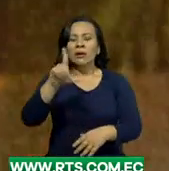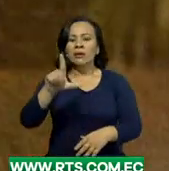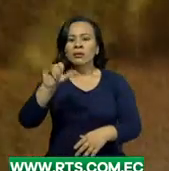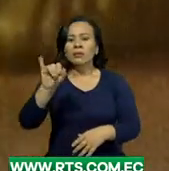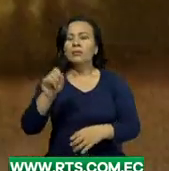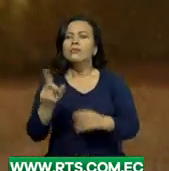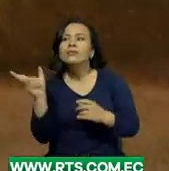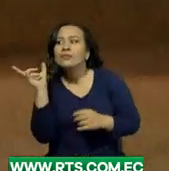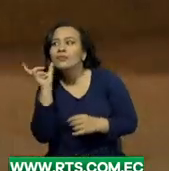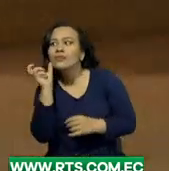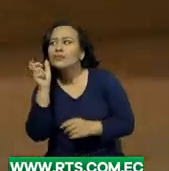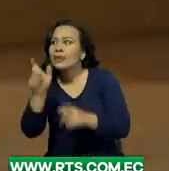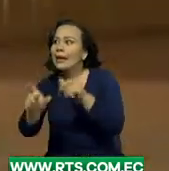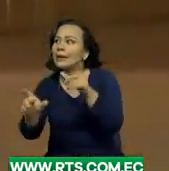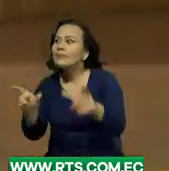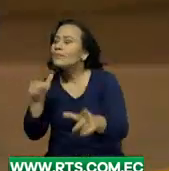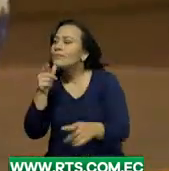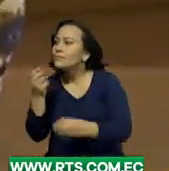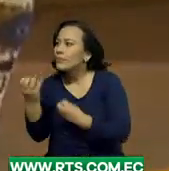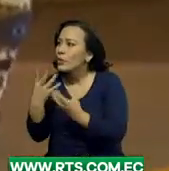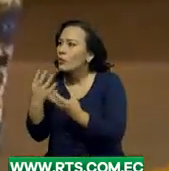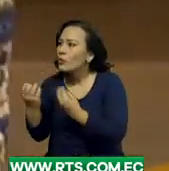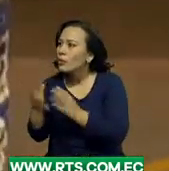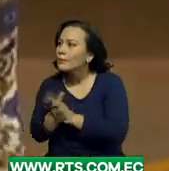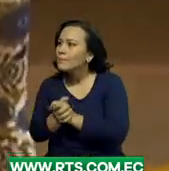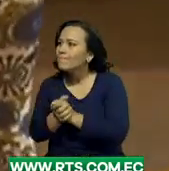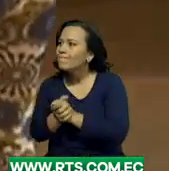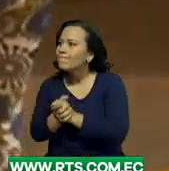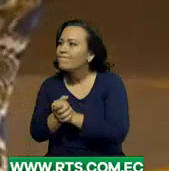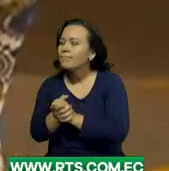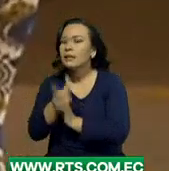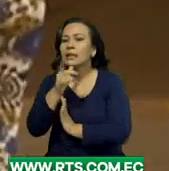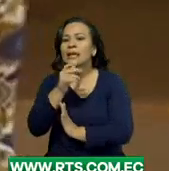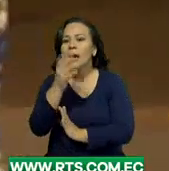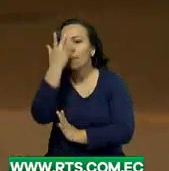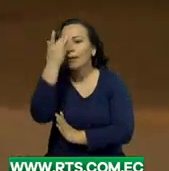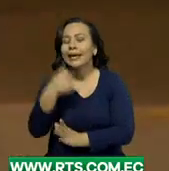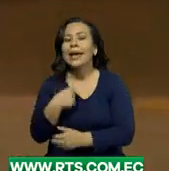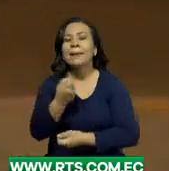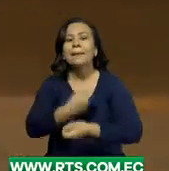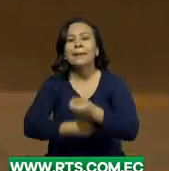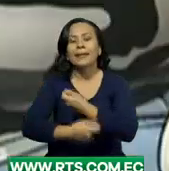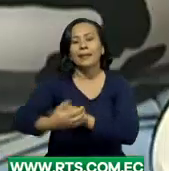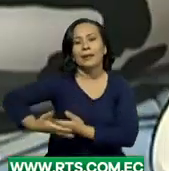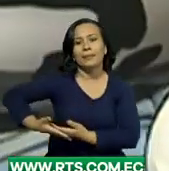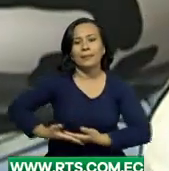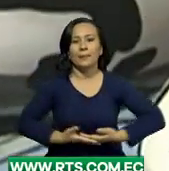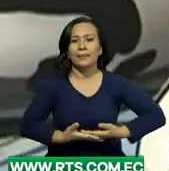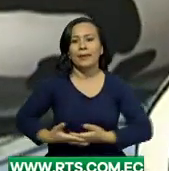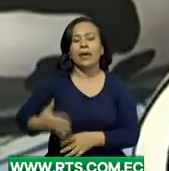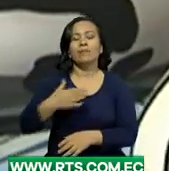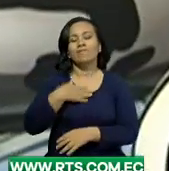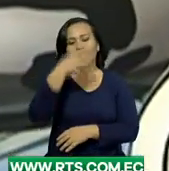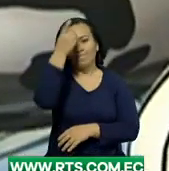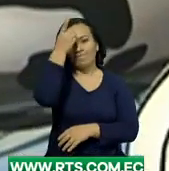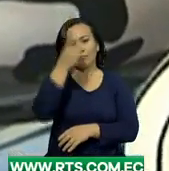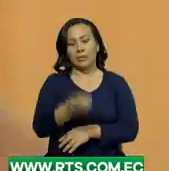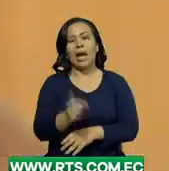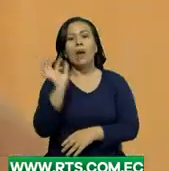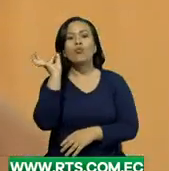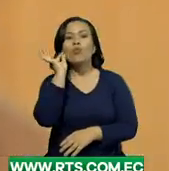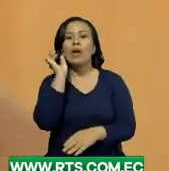tras escuchar las circunstancias de los presuntos hechos y alegatos por el cual intentaba vender a su pequeño, decidió otorgarle a la